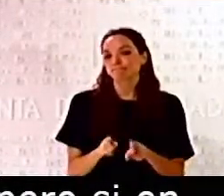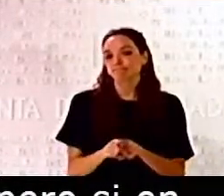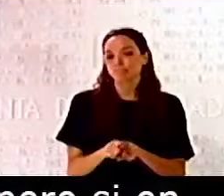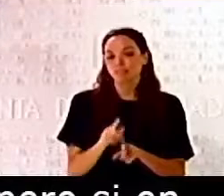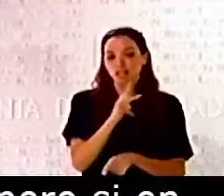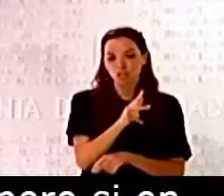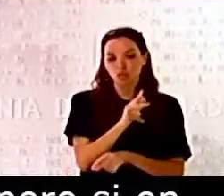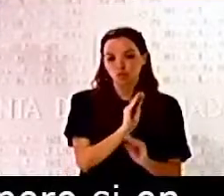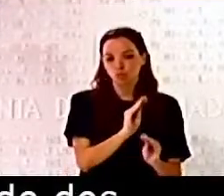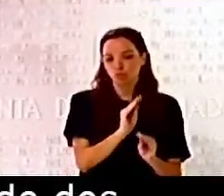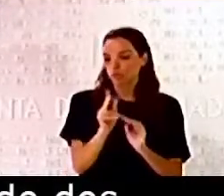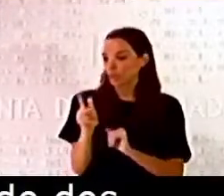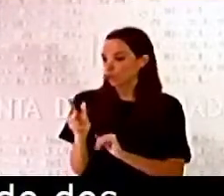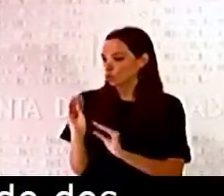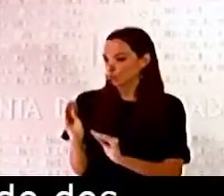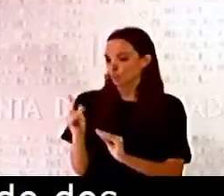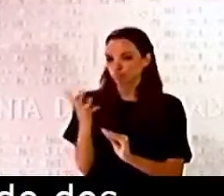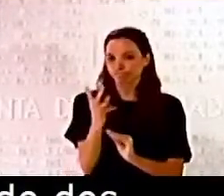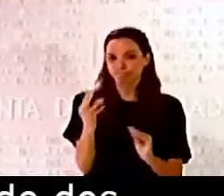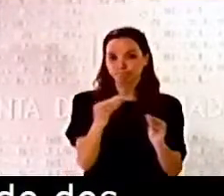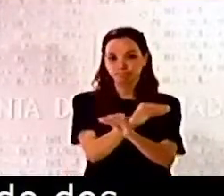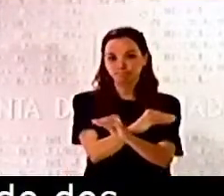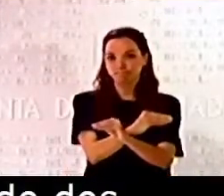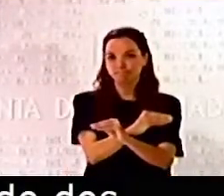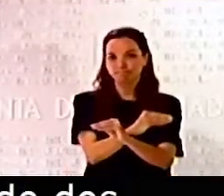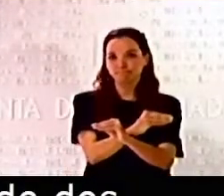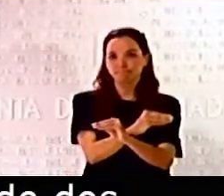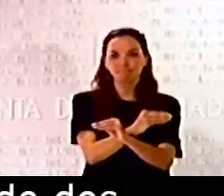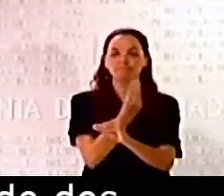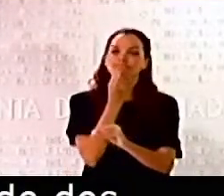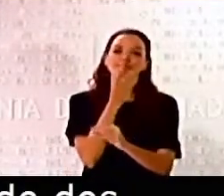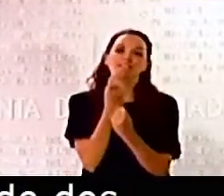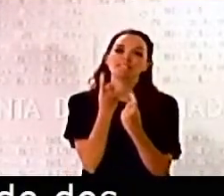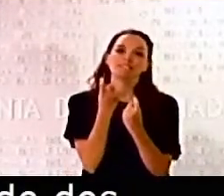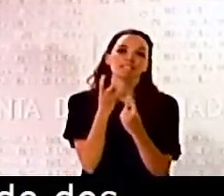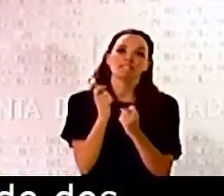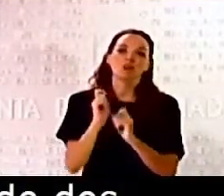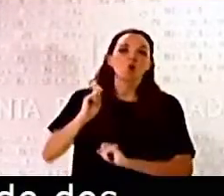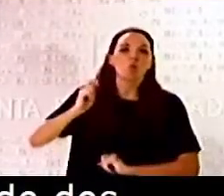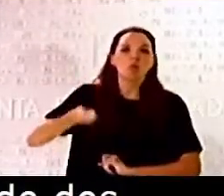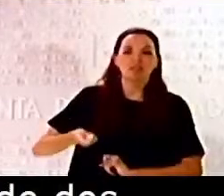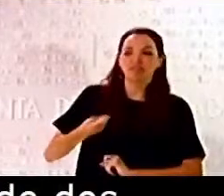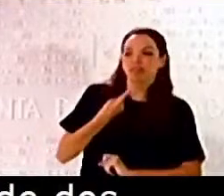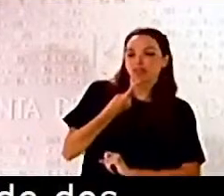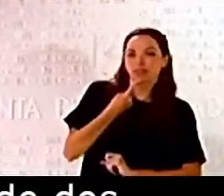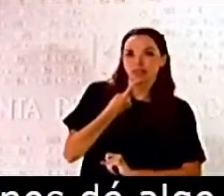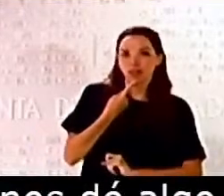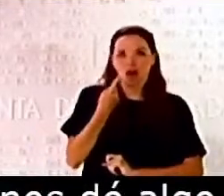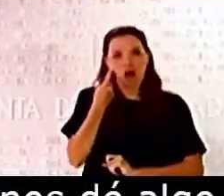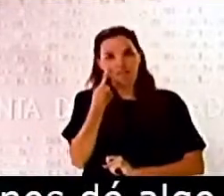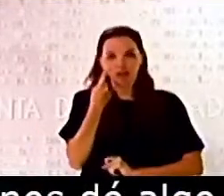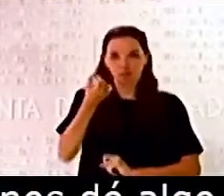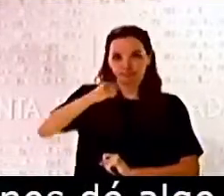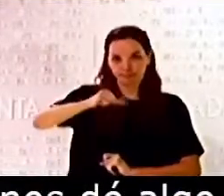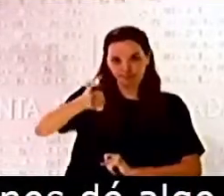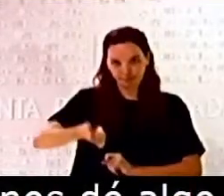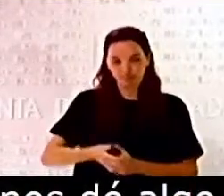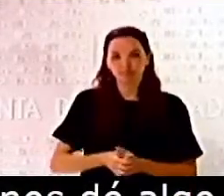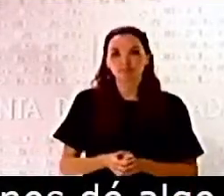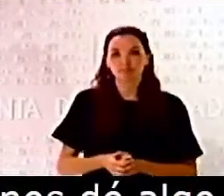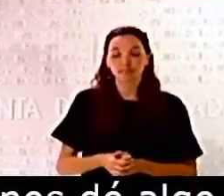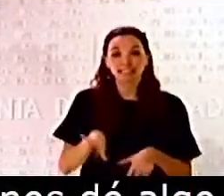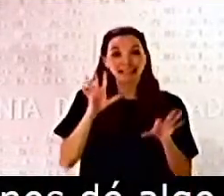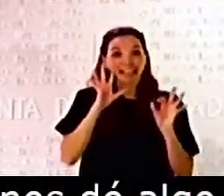derechos, necesitamos que el Poder Judicial nos dé algo de luz en este sentido. Creo que eso ha